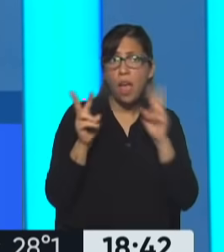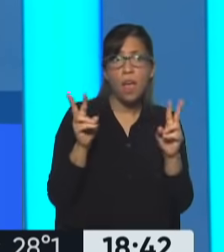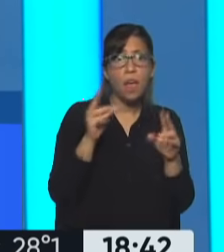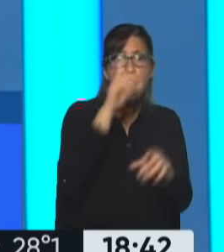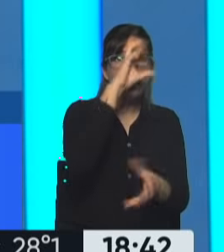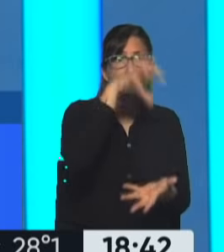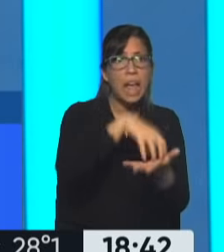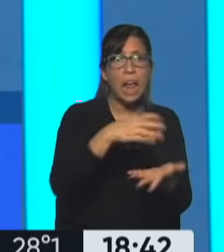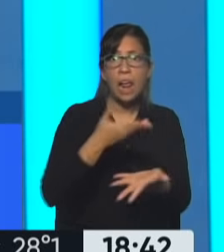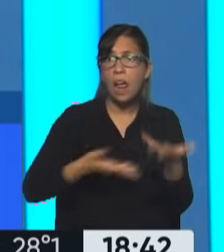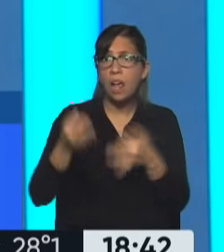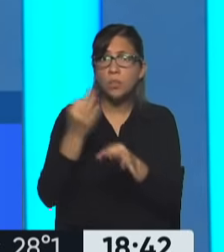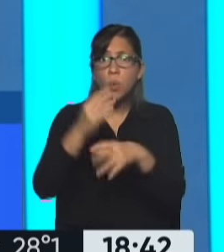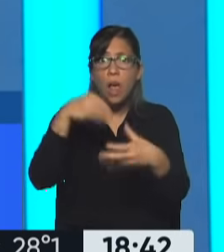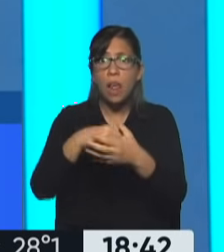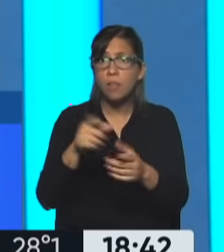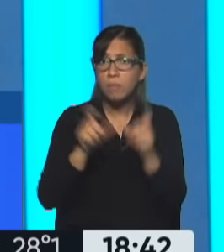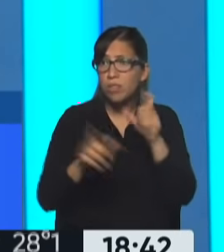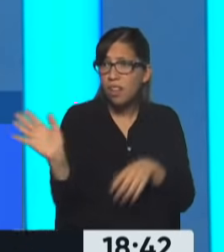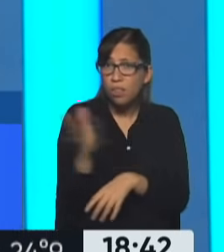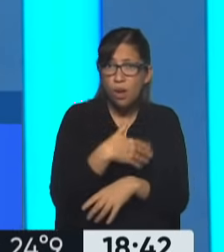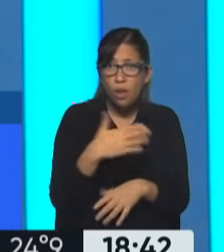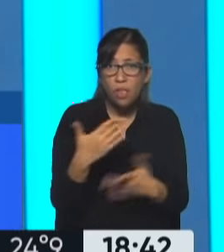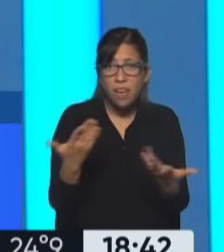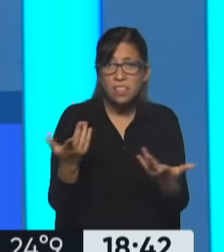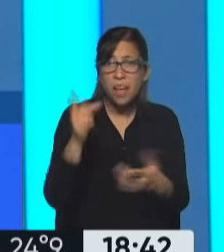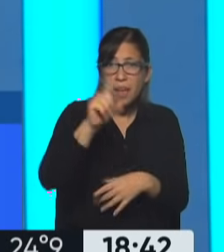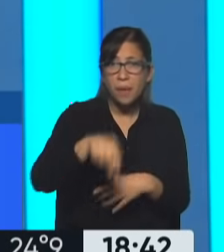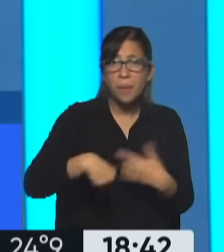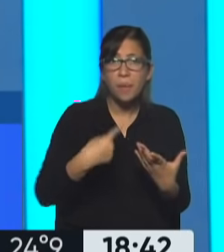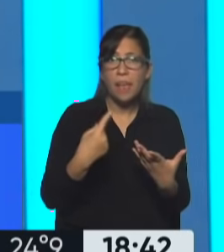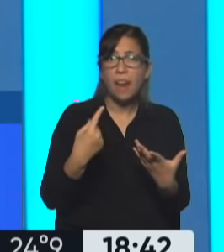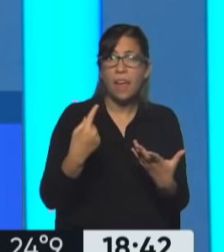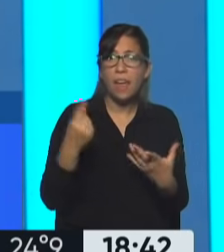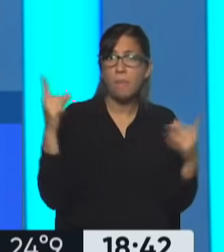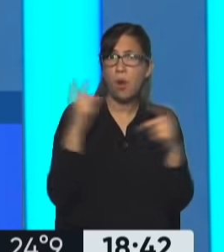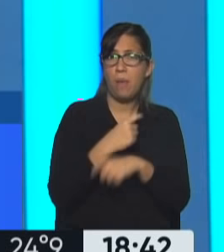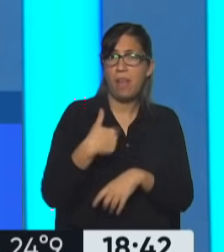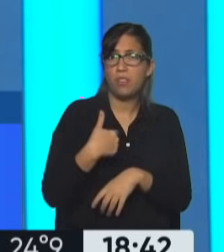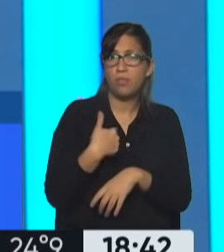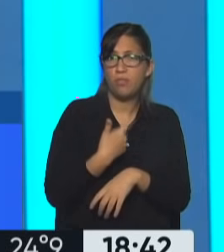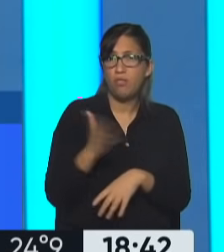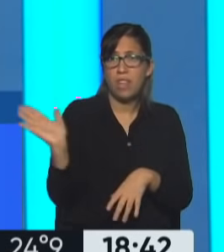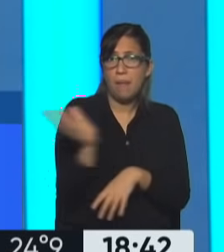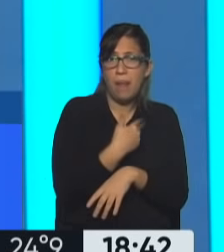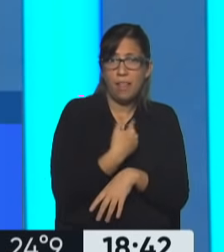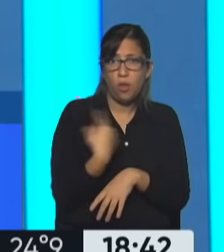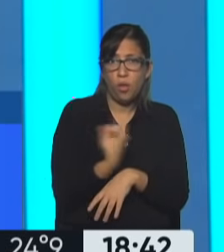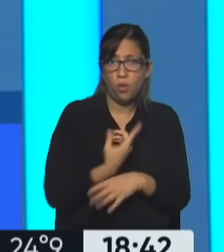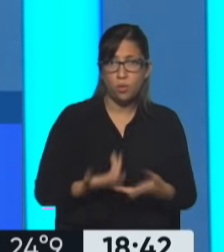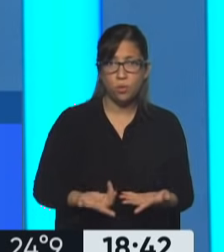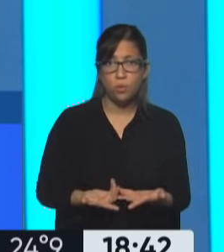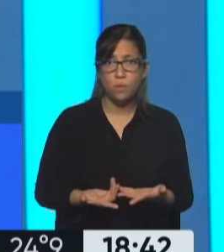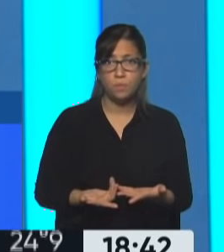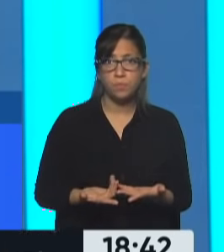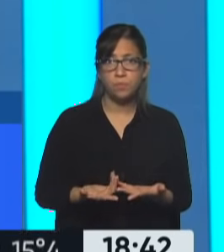que comparte la escuela. Entonces, hacen a las problemáticas sociales que son transversales para una sociedad. No